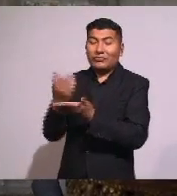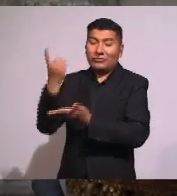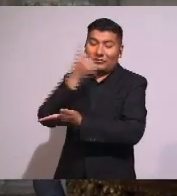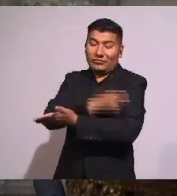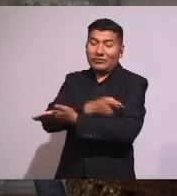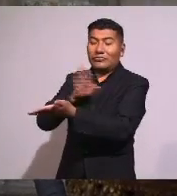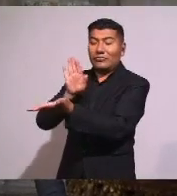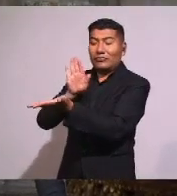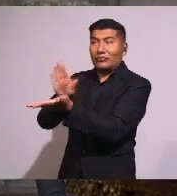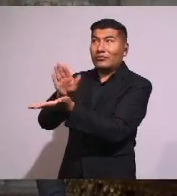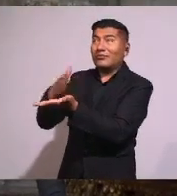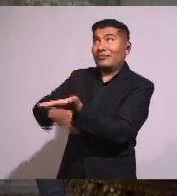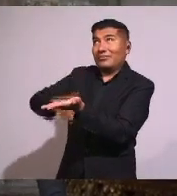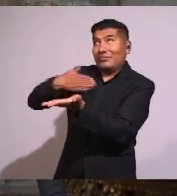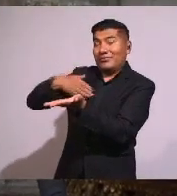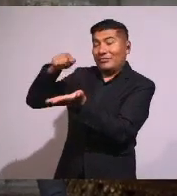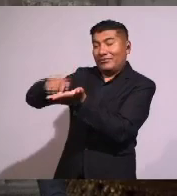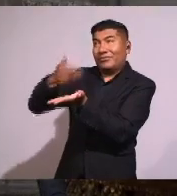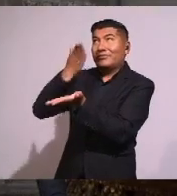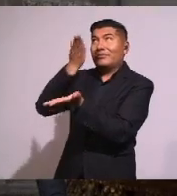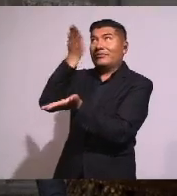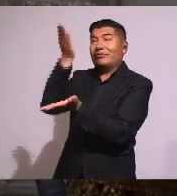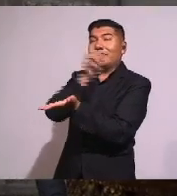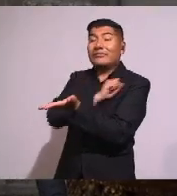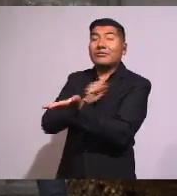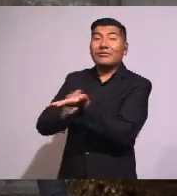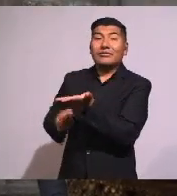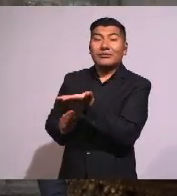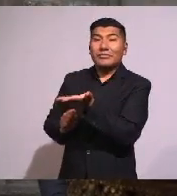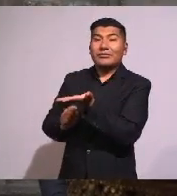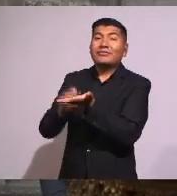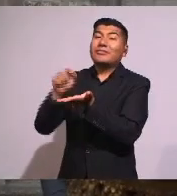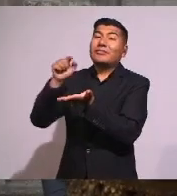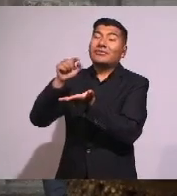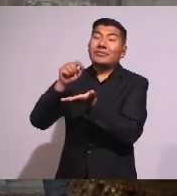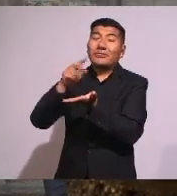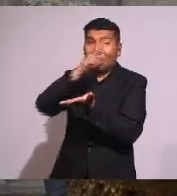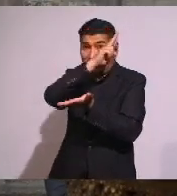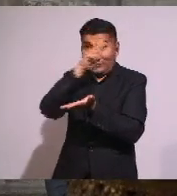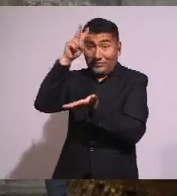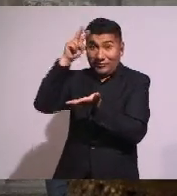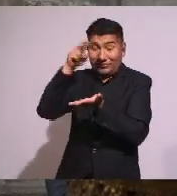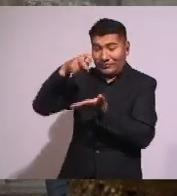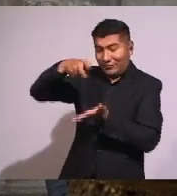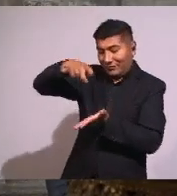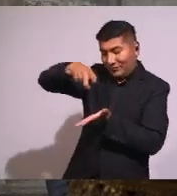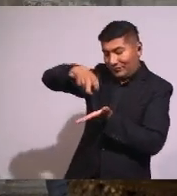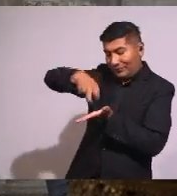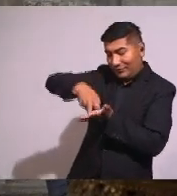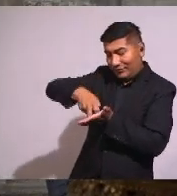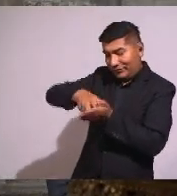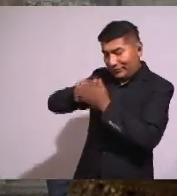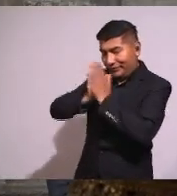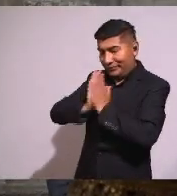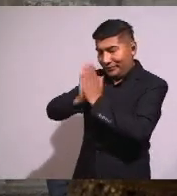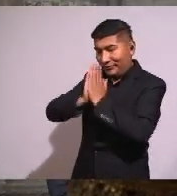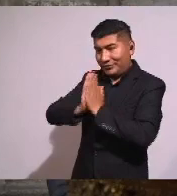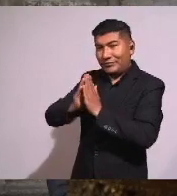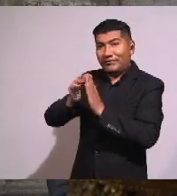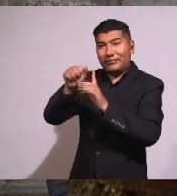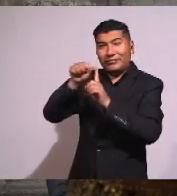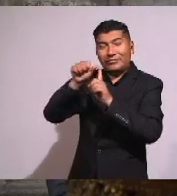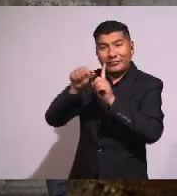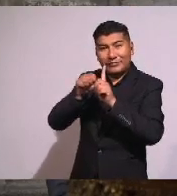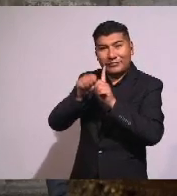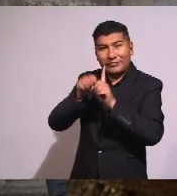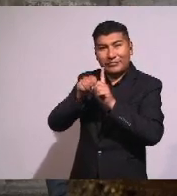vida, Él estará ofrecido al Señor. Y se postró allí ante el Señor, Ana,